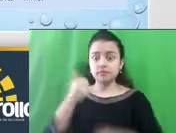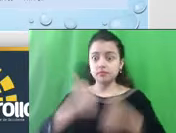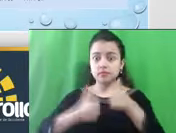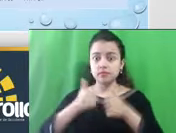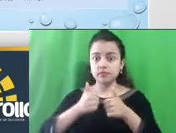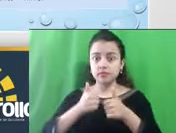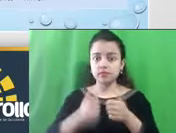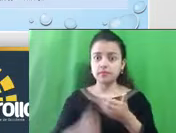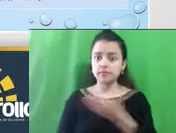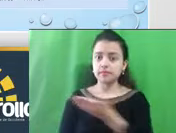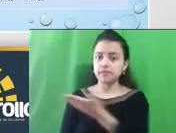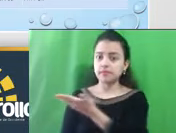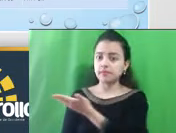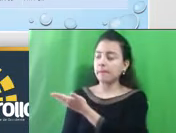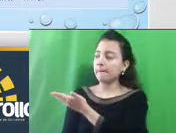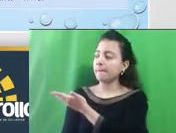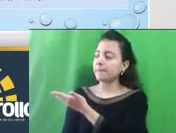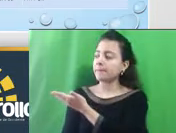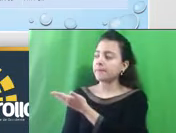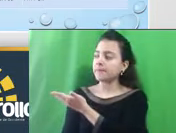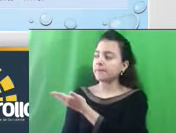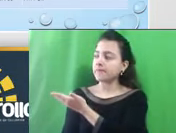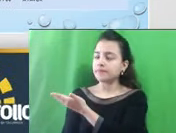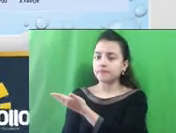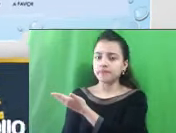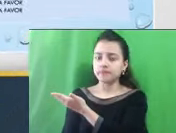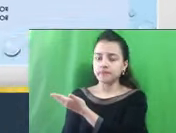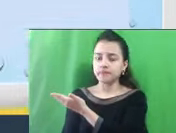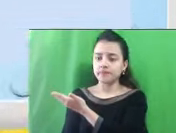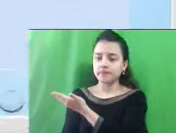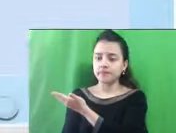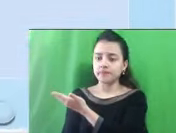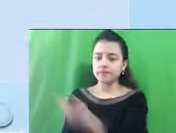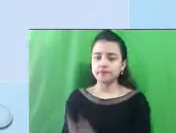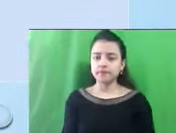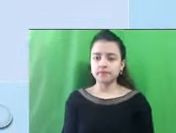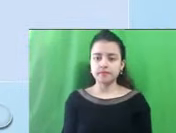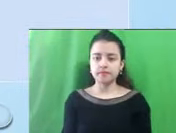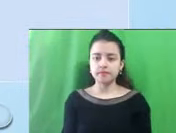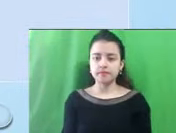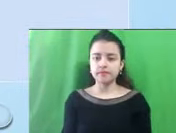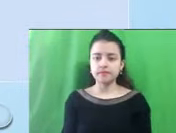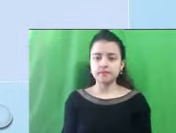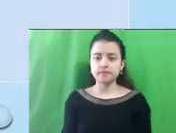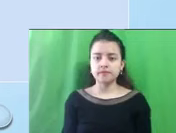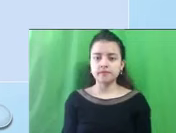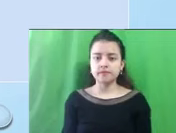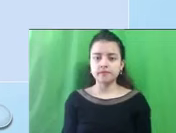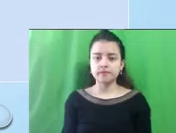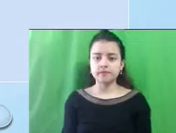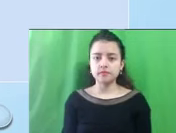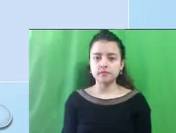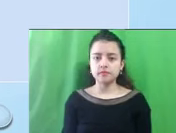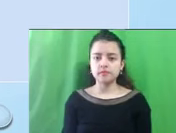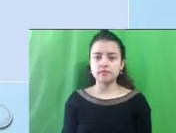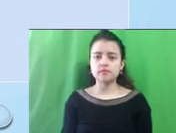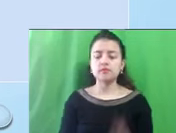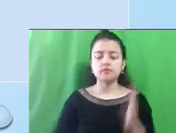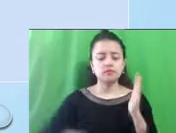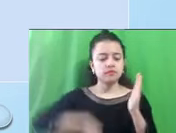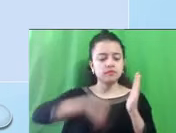lo tenemos en la diapositiva. Los contratos se encuentran todos en nuestro deber de publicidad y transparencia. La empresa